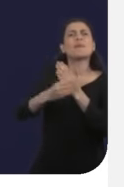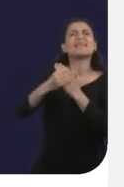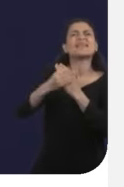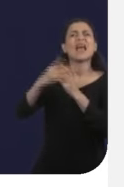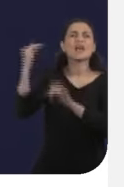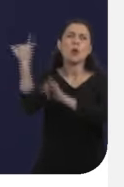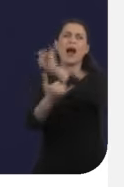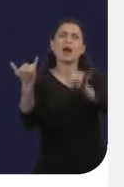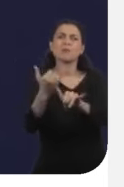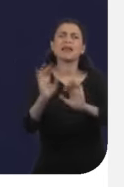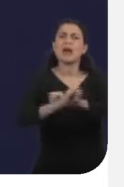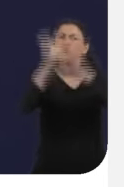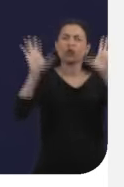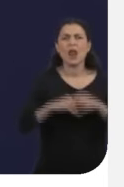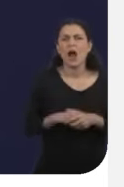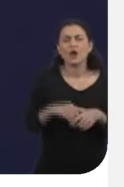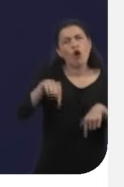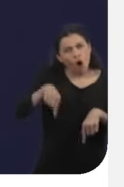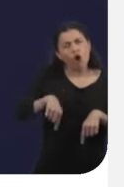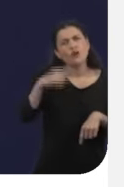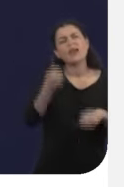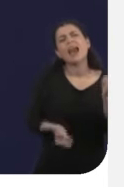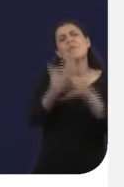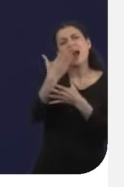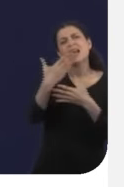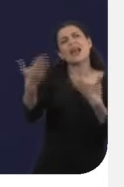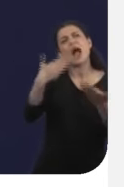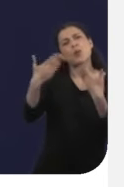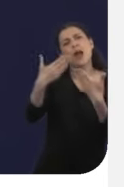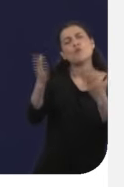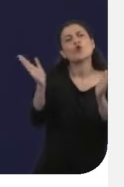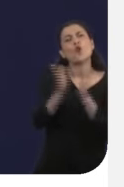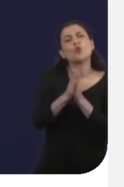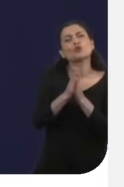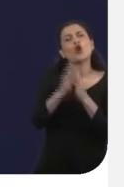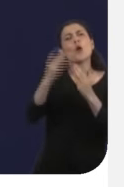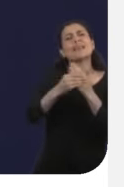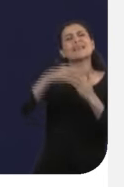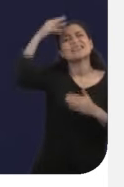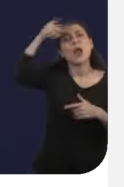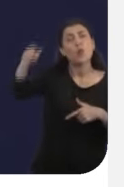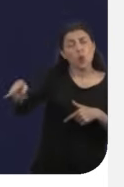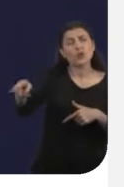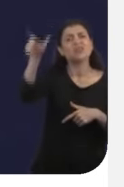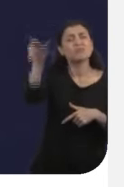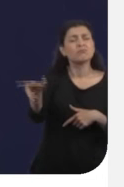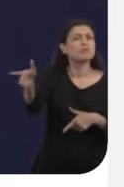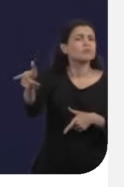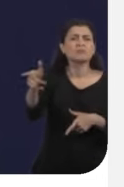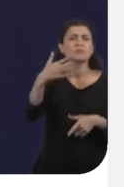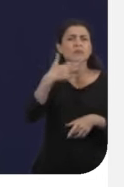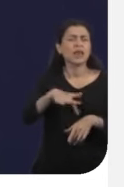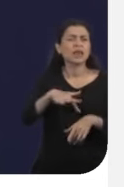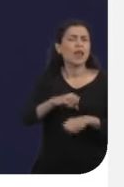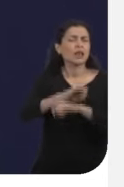ministerio pero entiendo que hoy Hablé estuve hablando con la doctora bullrich y la doctora bullrich entiende que el operativo